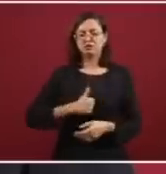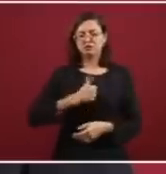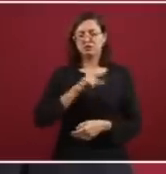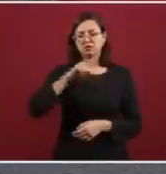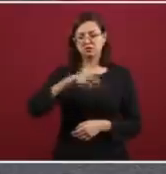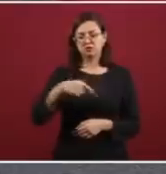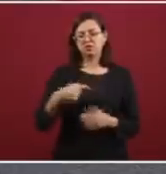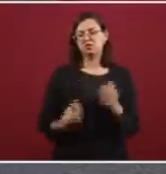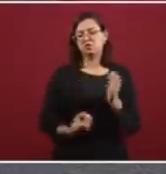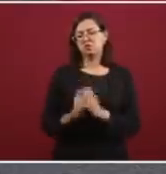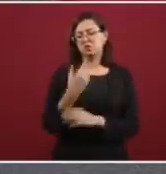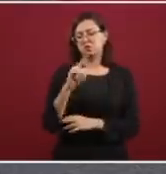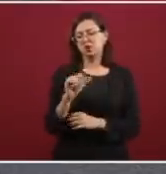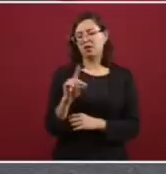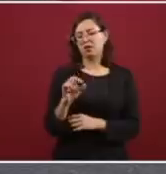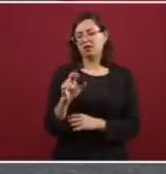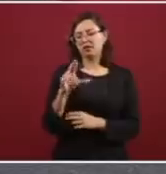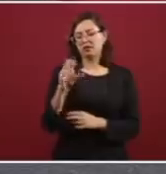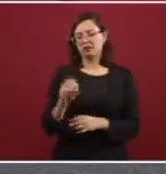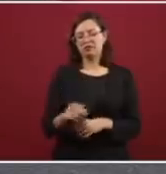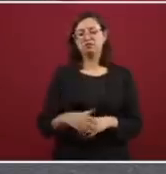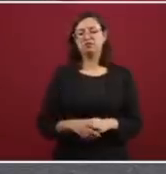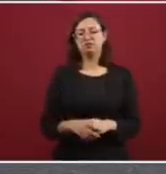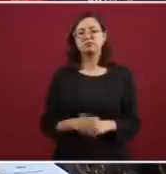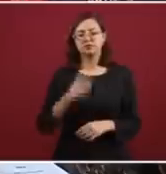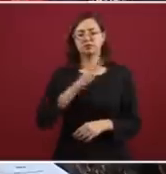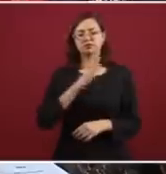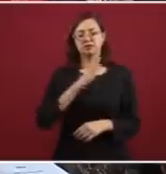Laredo. Sí, tenemos ahí